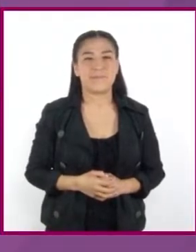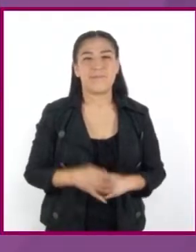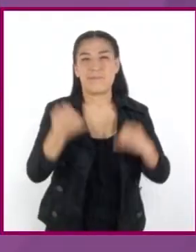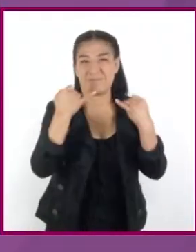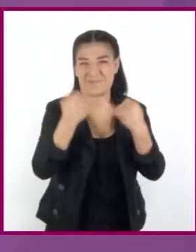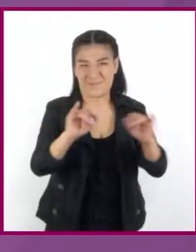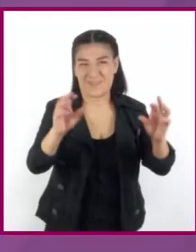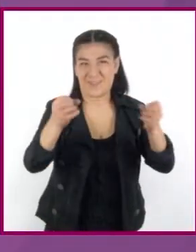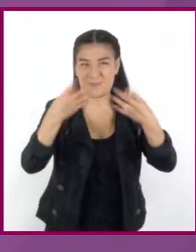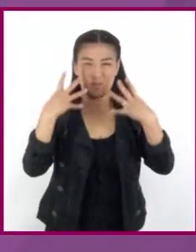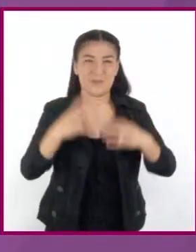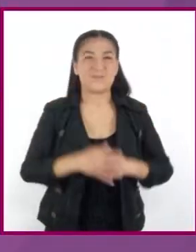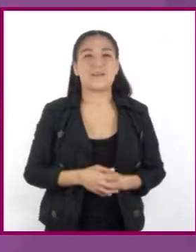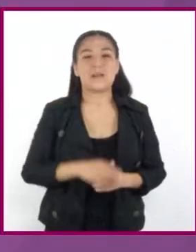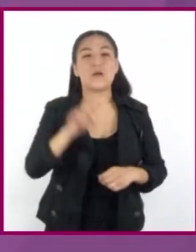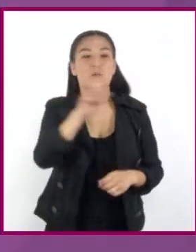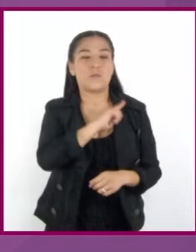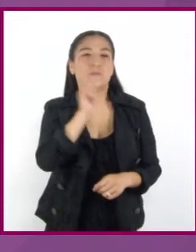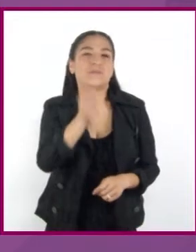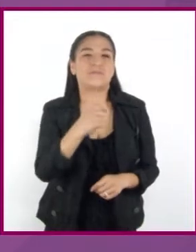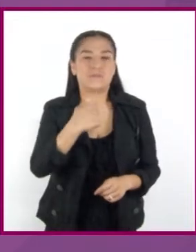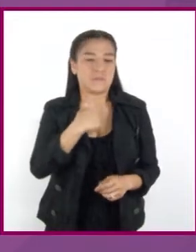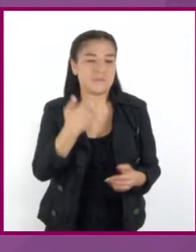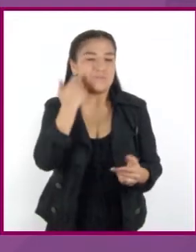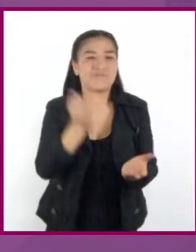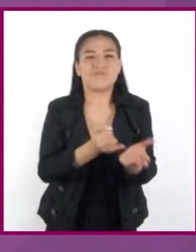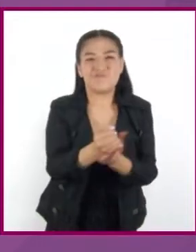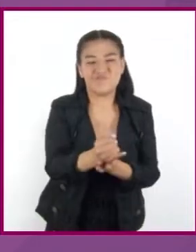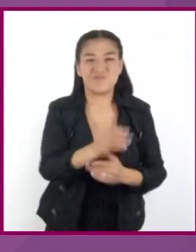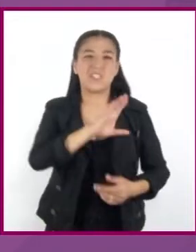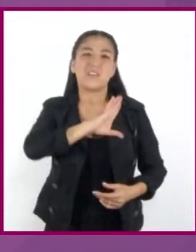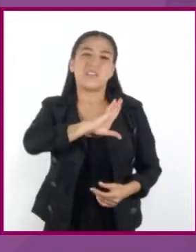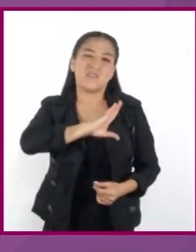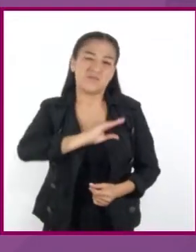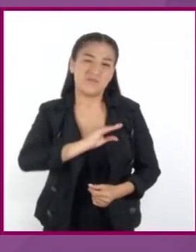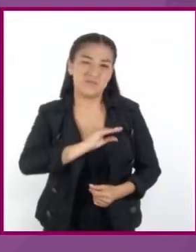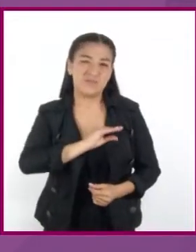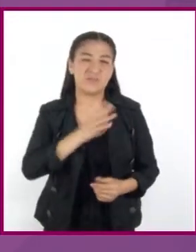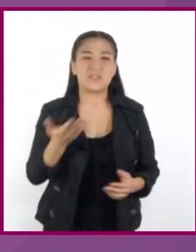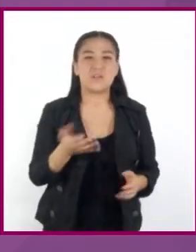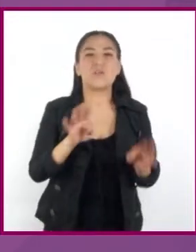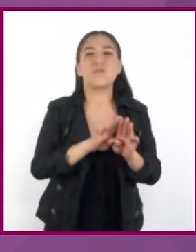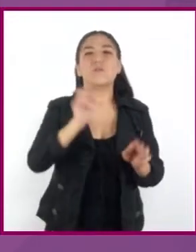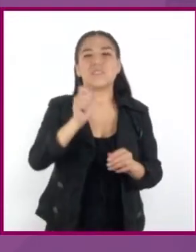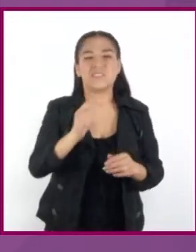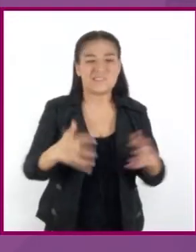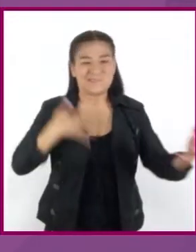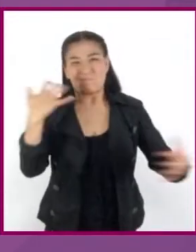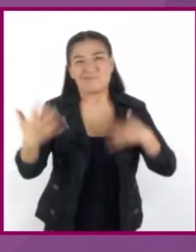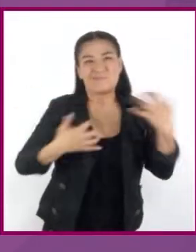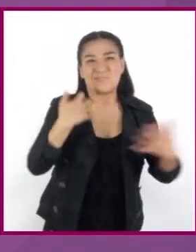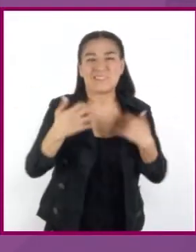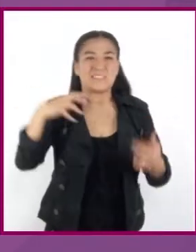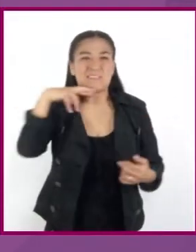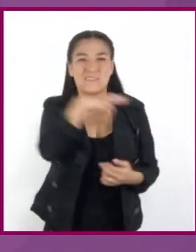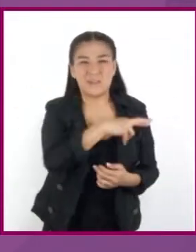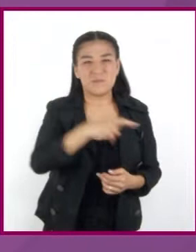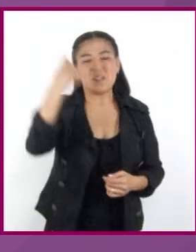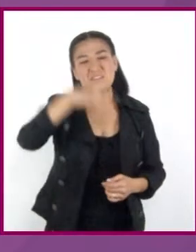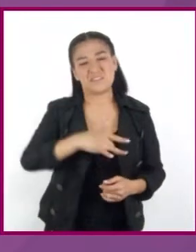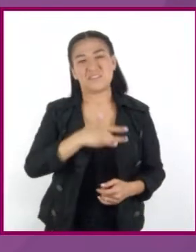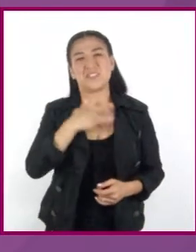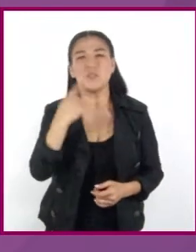Individuales: predisposición física, baja autoestima, poca tolerancia a la frustración, sentimientos de